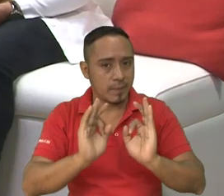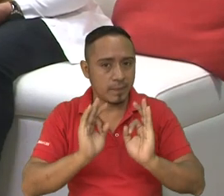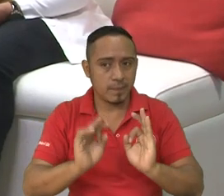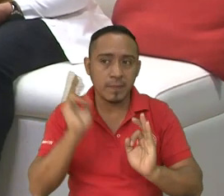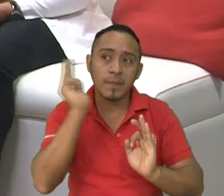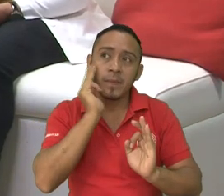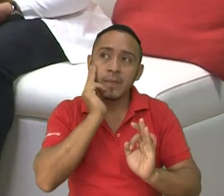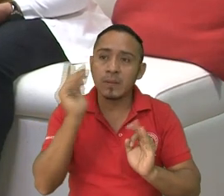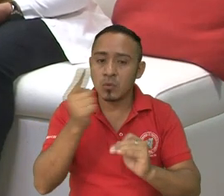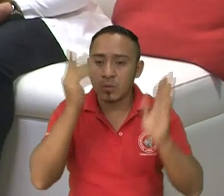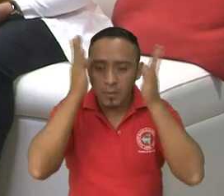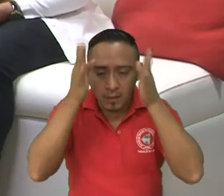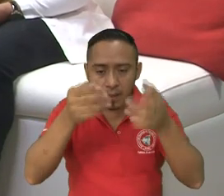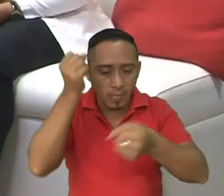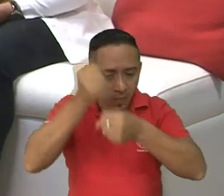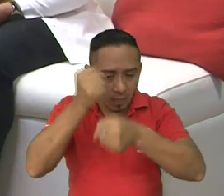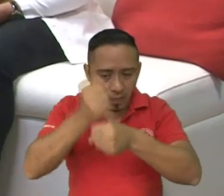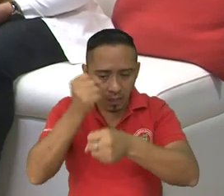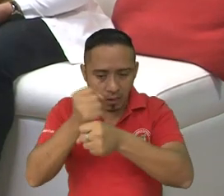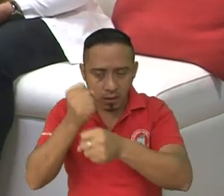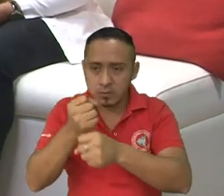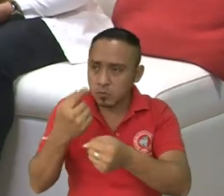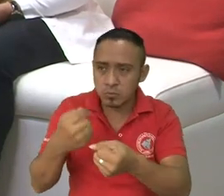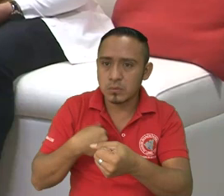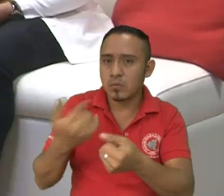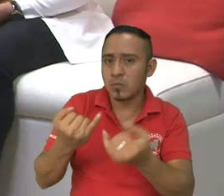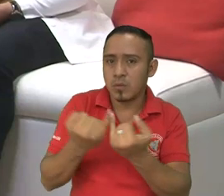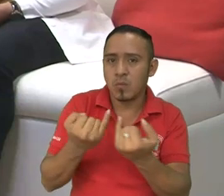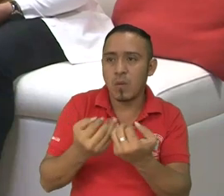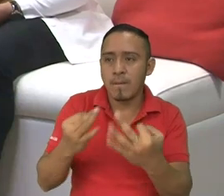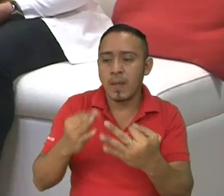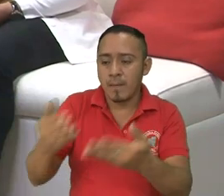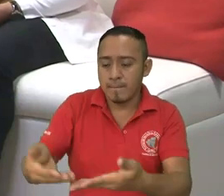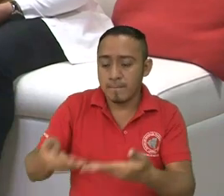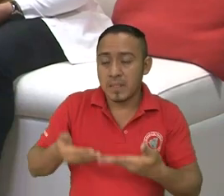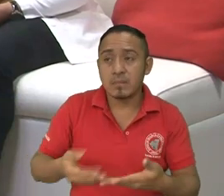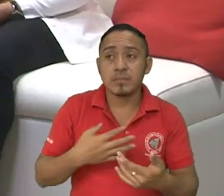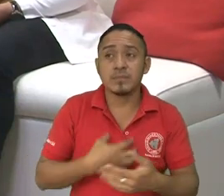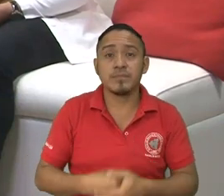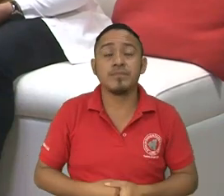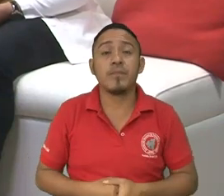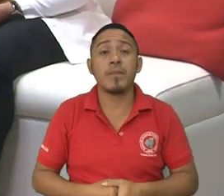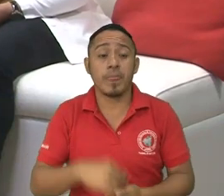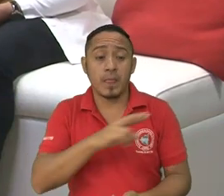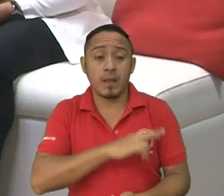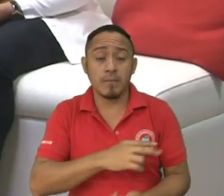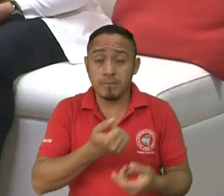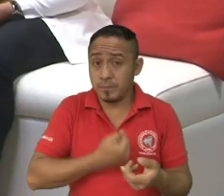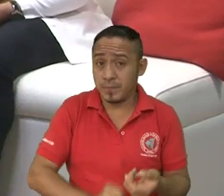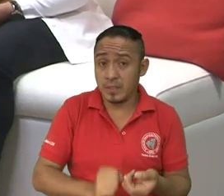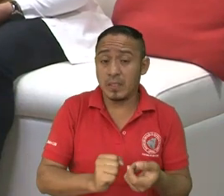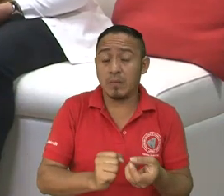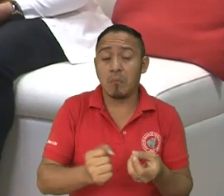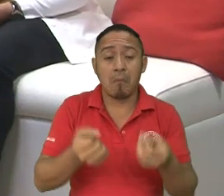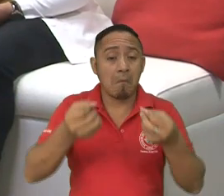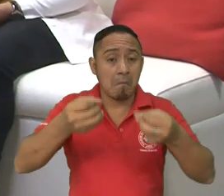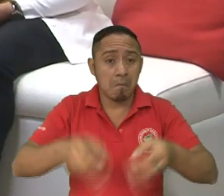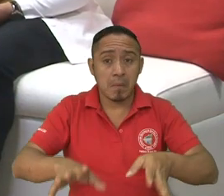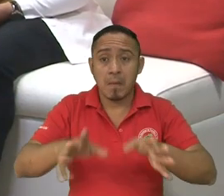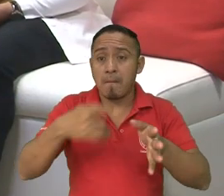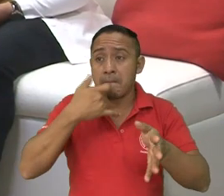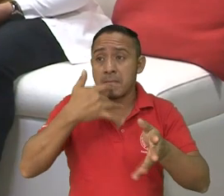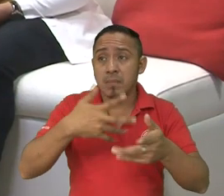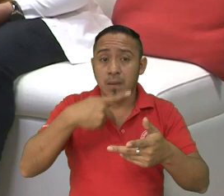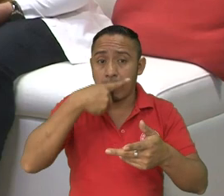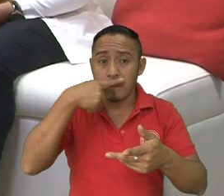solo se enfoca en su trabajo. Muchos hijos pierden todos esos valores porque los padres no le inculcan los